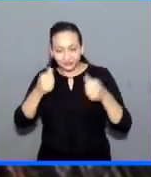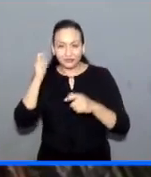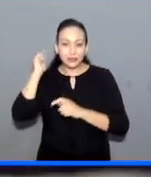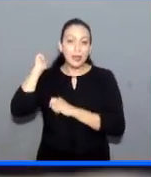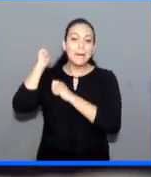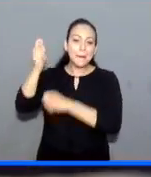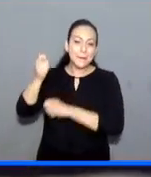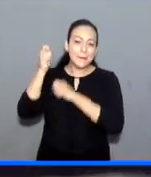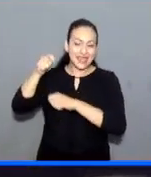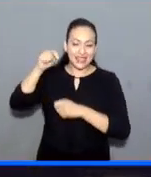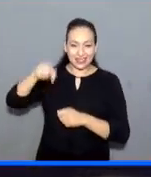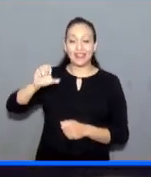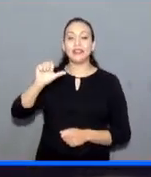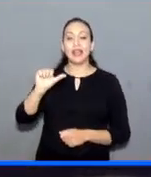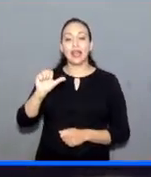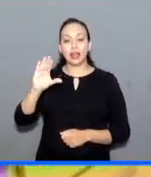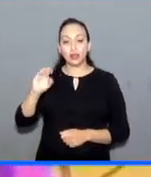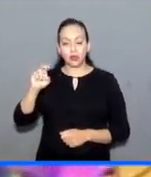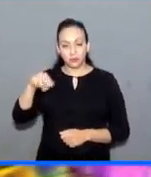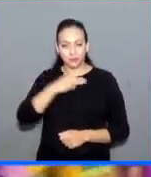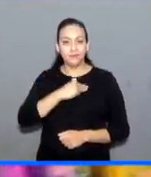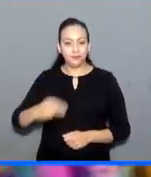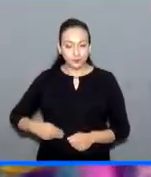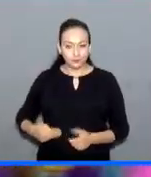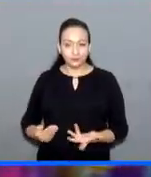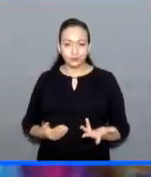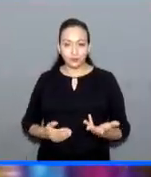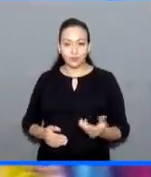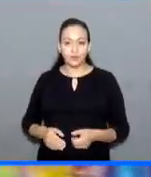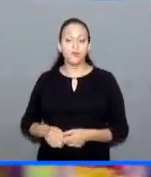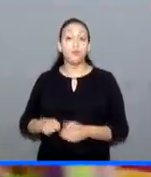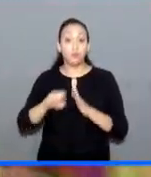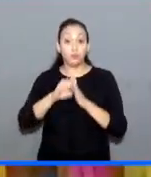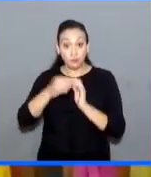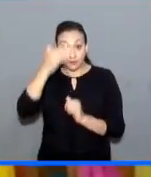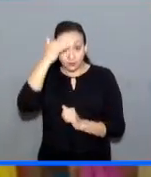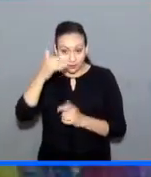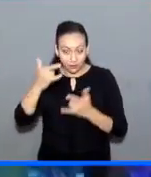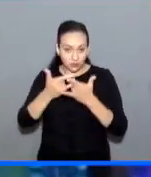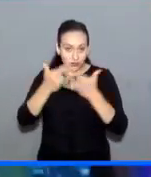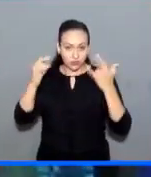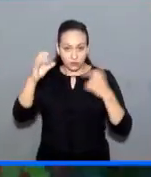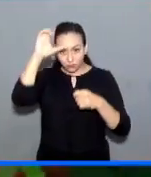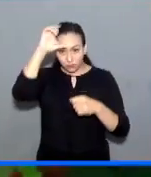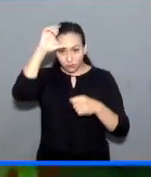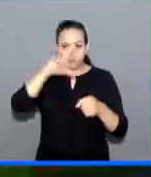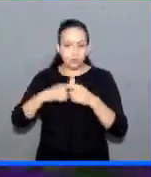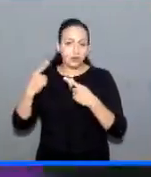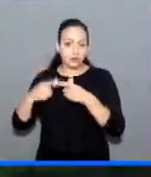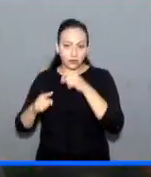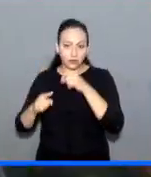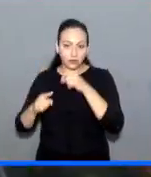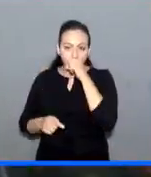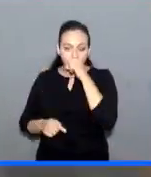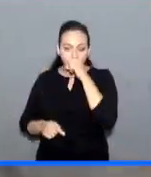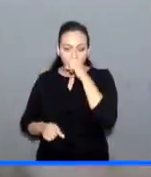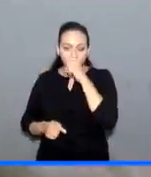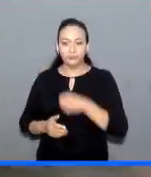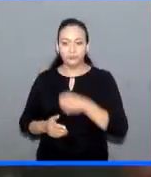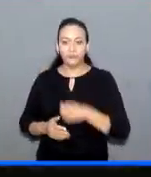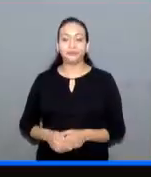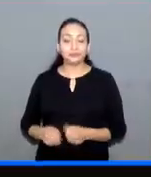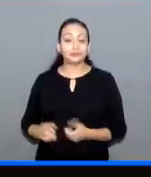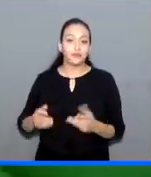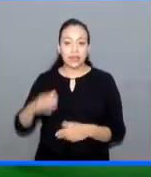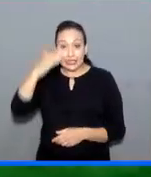de Acolman. Esto incluye los saberes, conocimientos, técnicas, prácticas y tradiciones comunitarias relacionadas